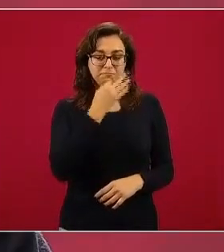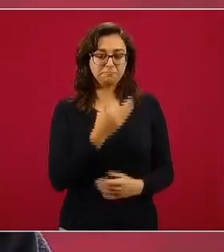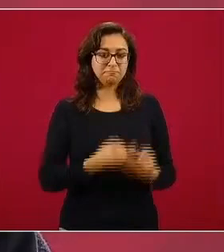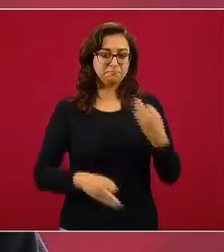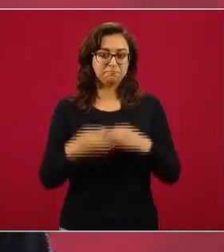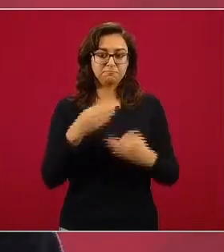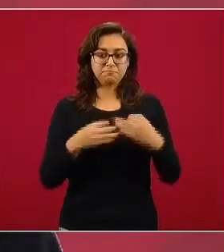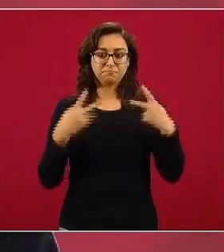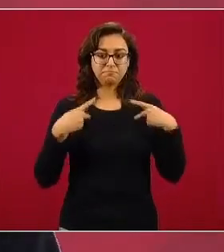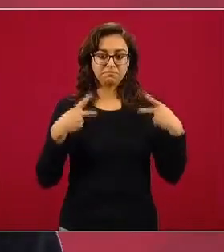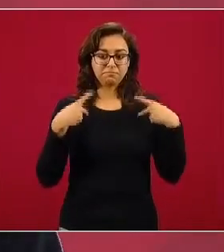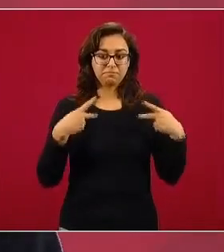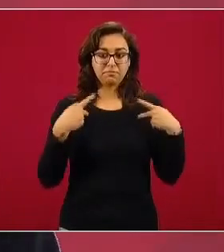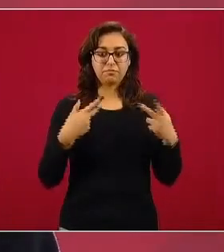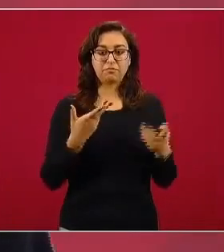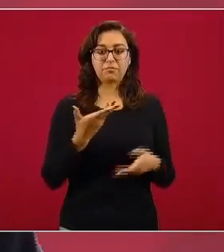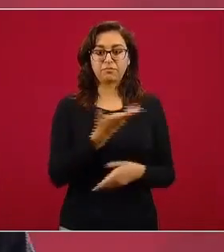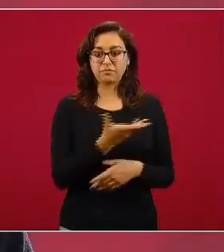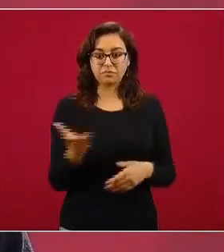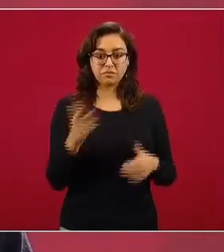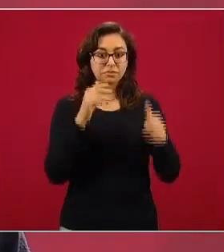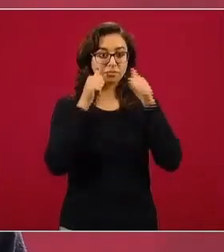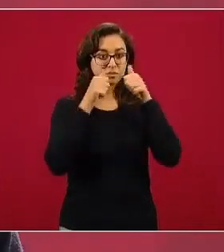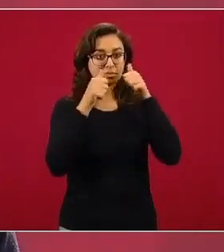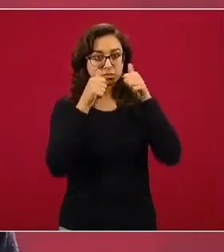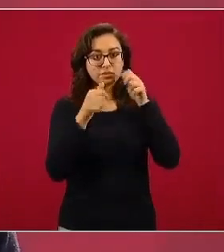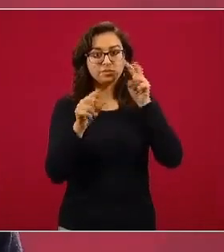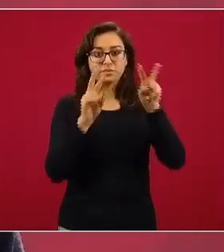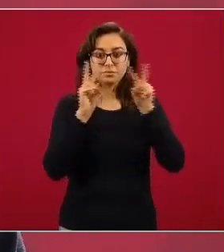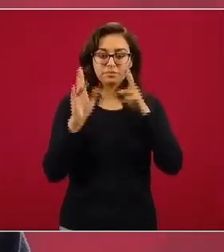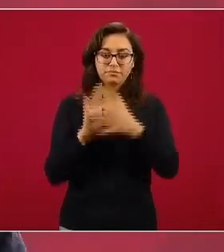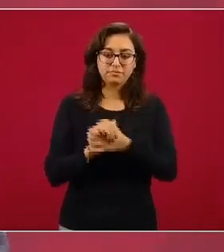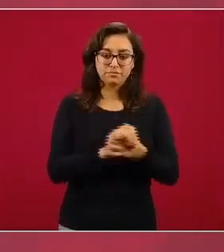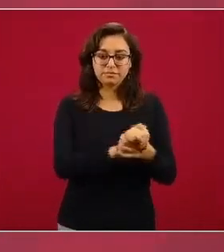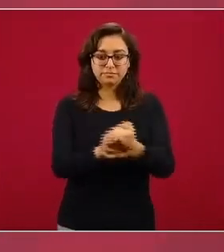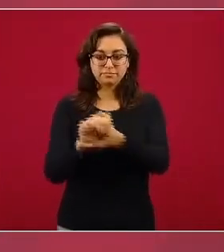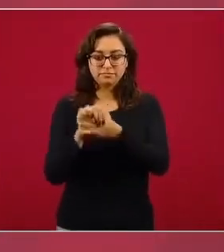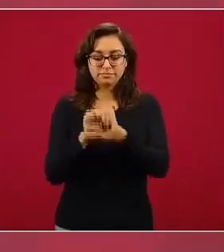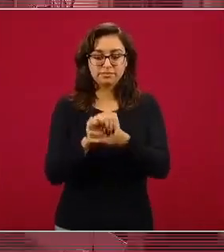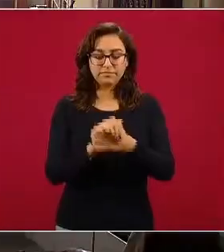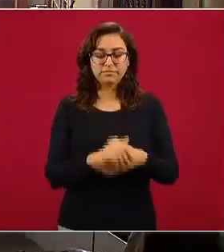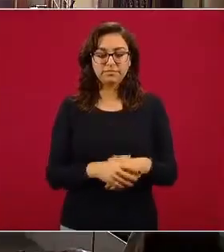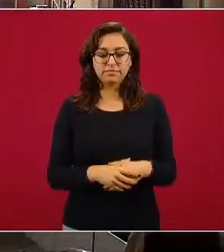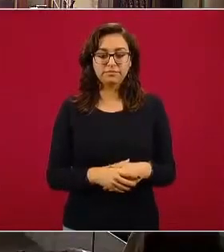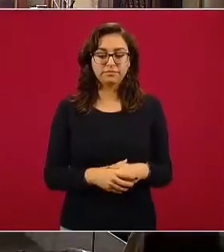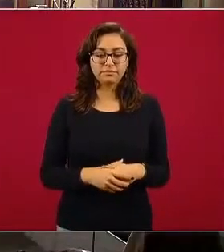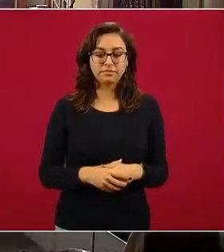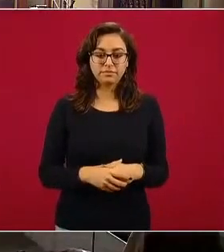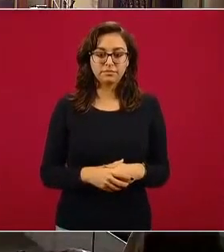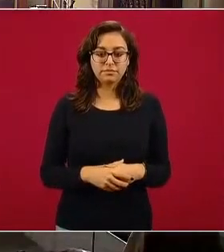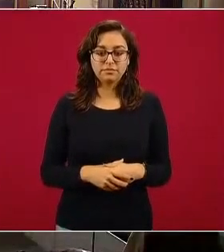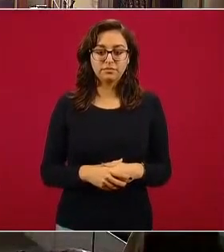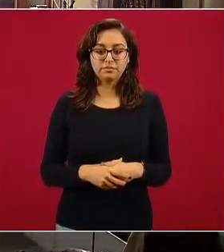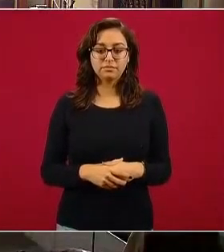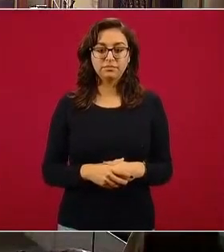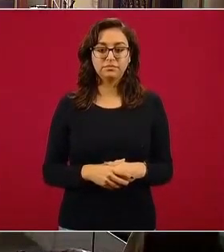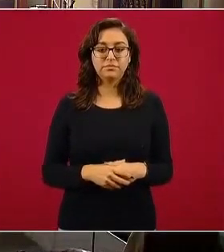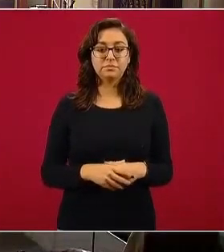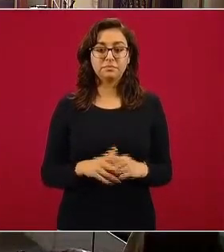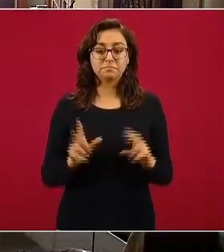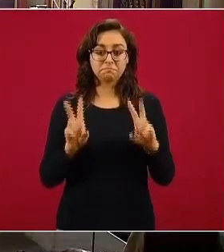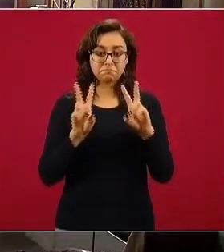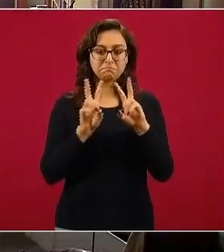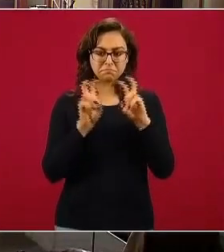las personas que nos favorecen con su sintonía y que están lógicamente interesadas en